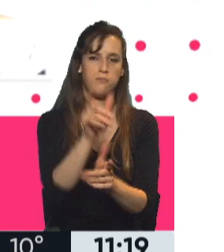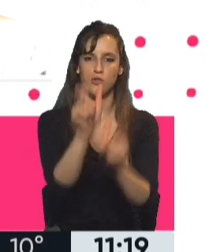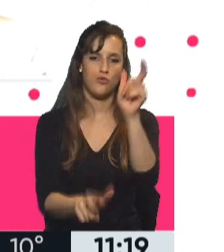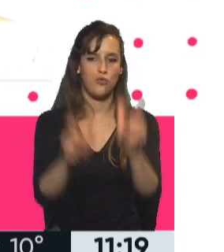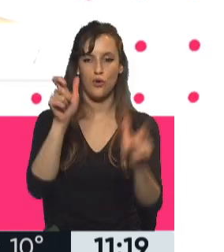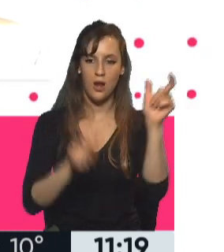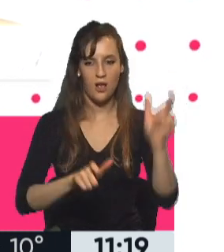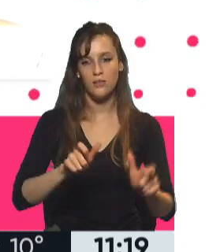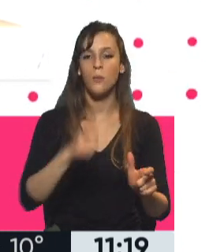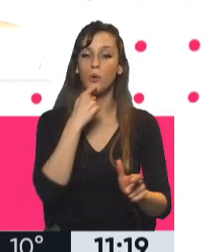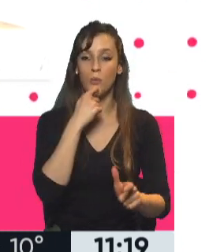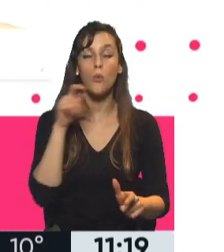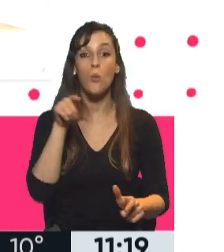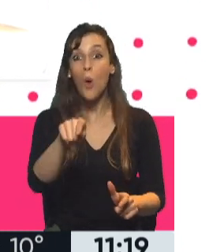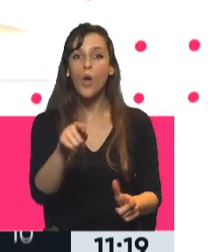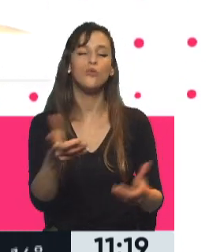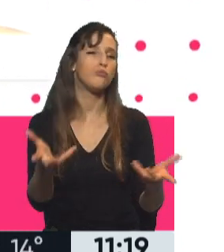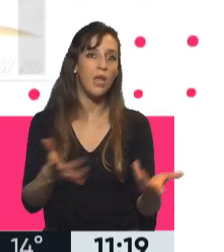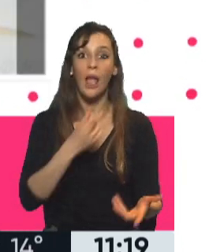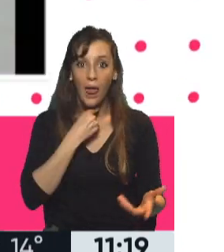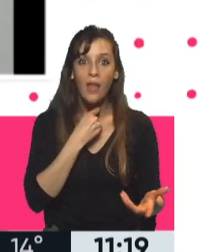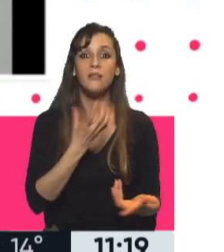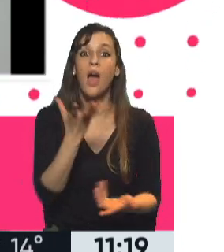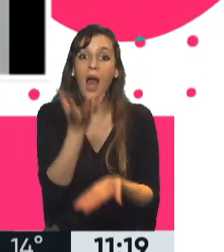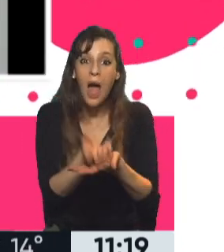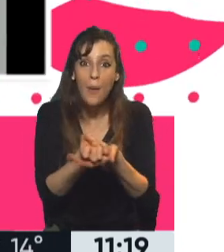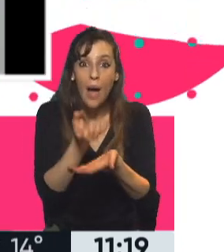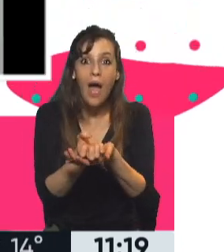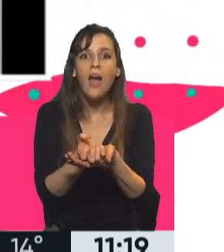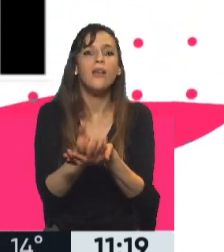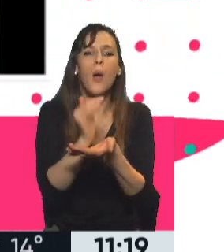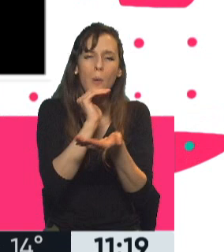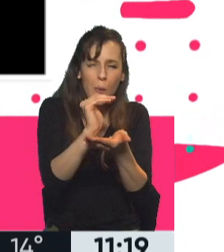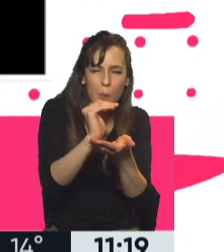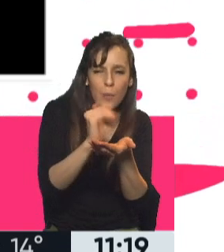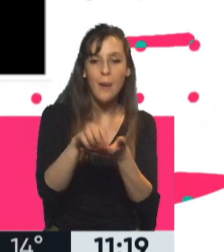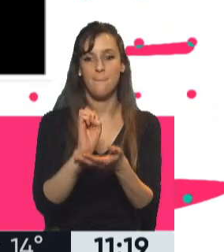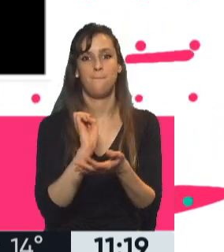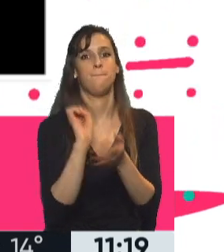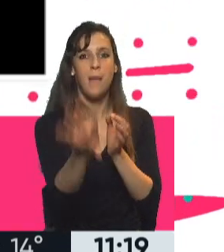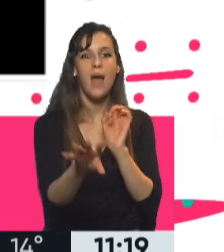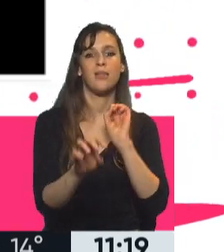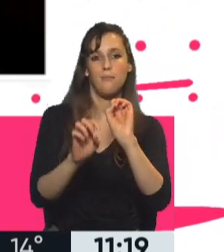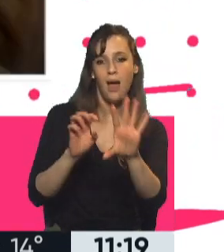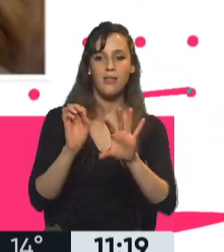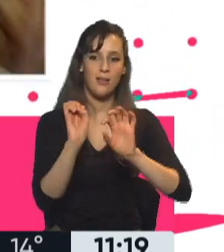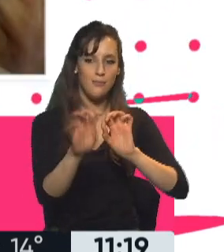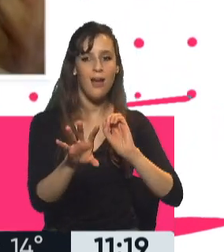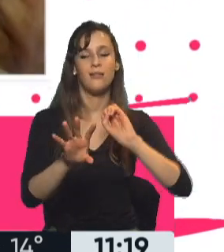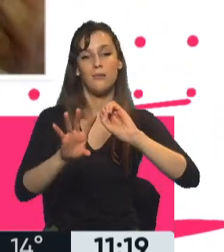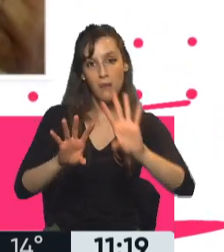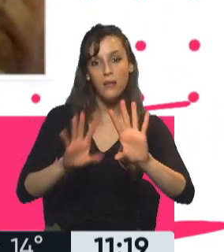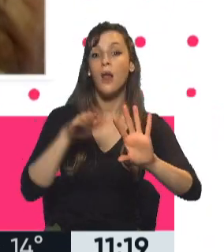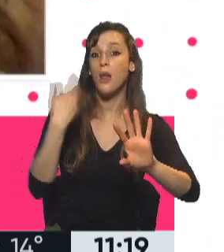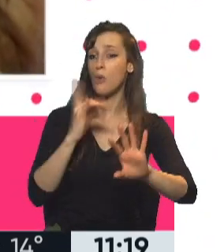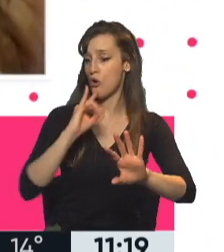podía mandar una anécdota, un pensamiento, una canción, lo que se le ocurra. Y bueno, y después nosotros armábamos con algunos directores